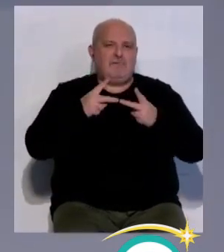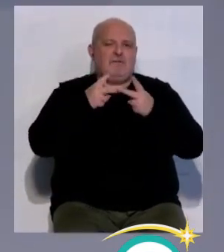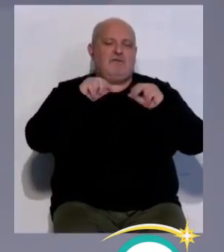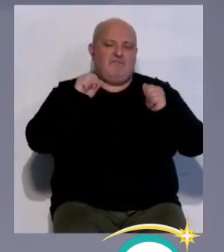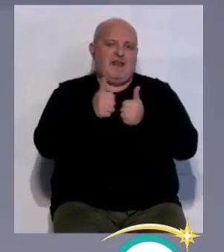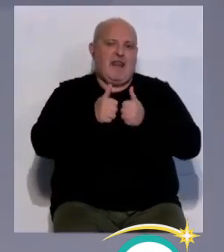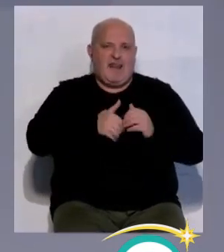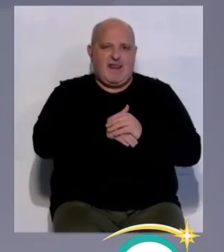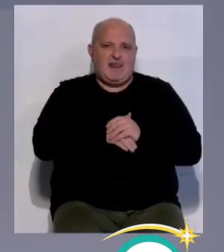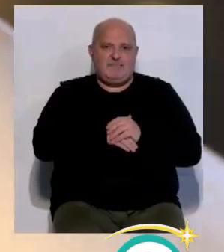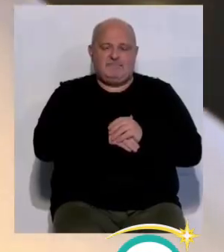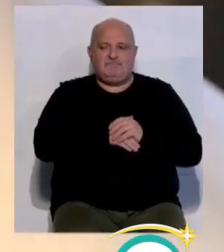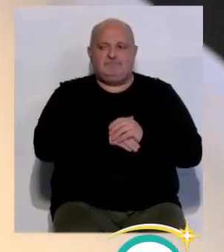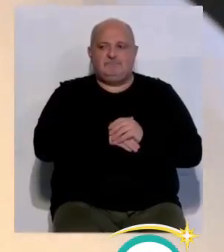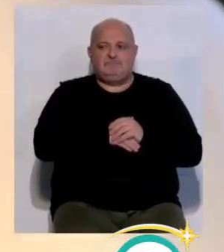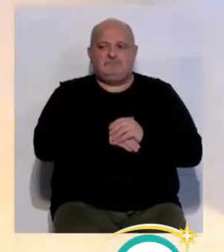semifinales y final.